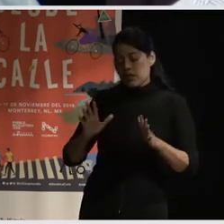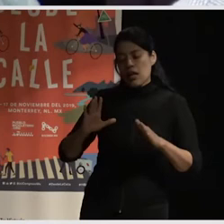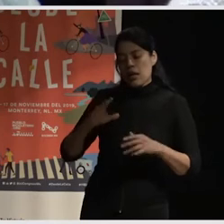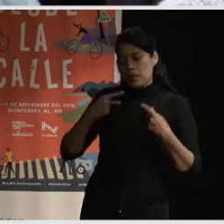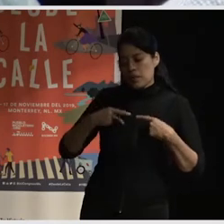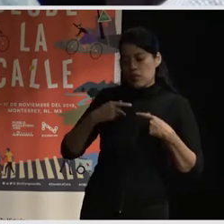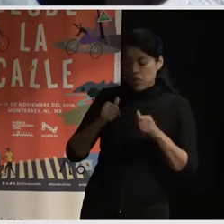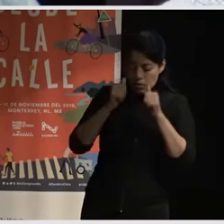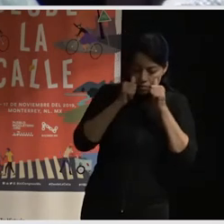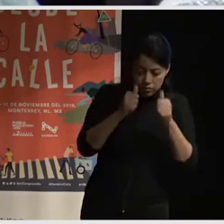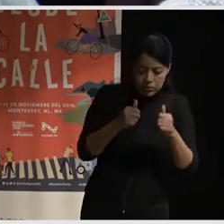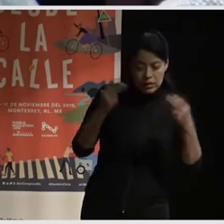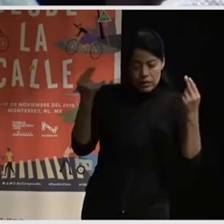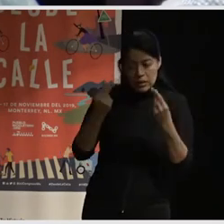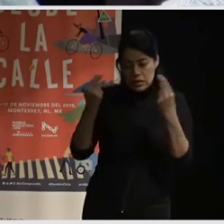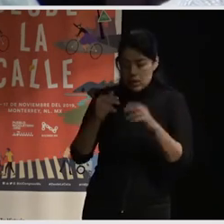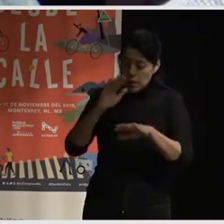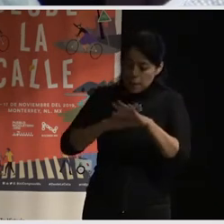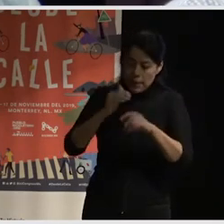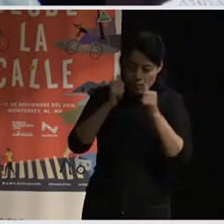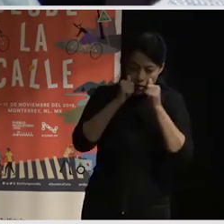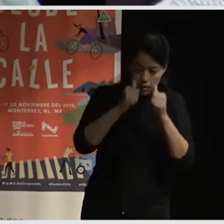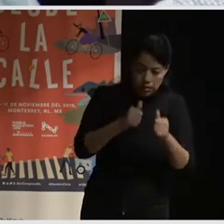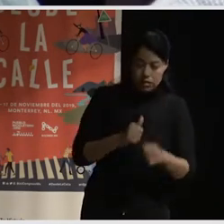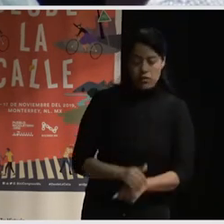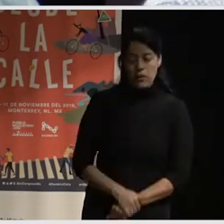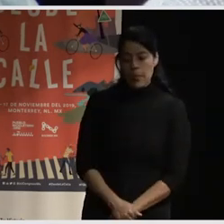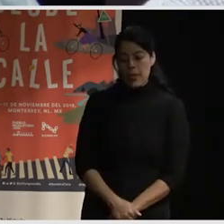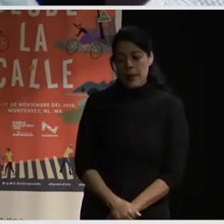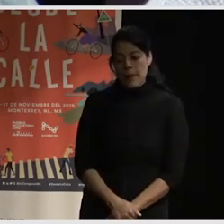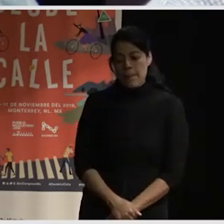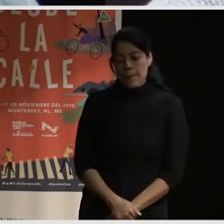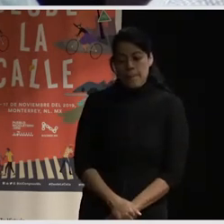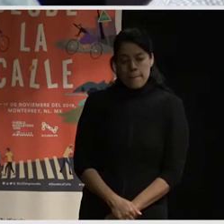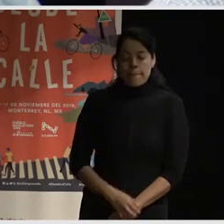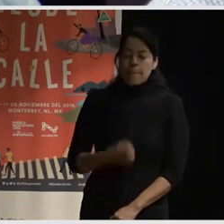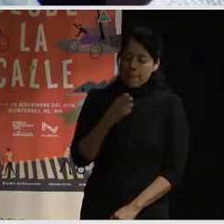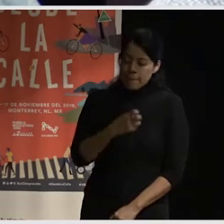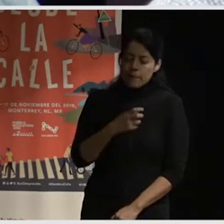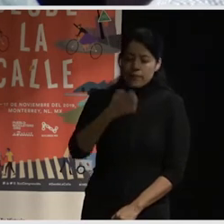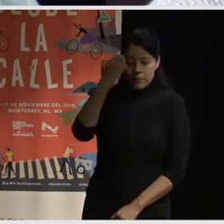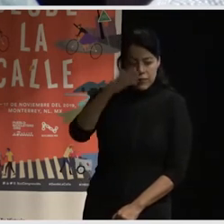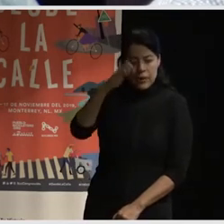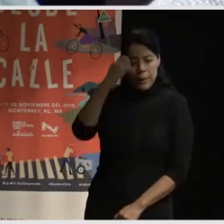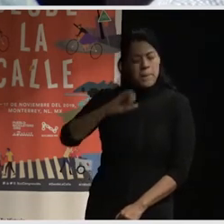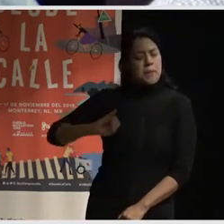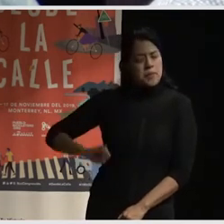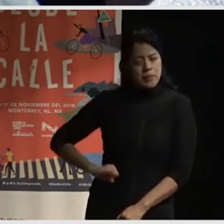y que requieren más atención por tanto y bueno esto ha sido una experiencia bastante